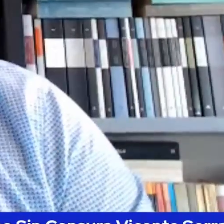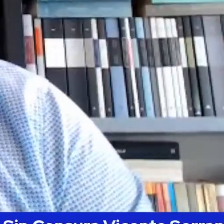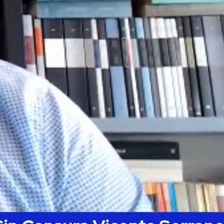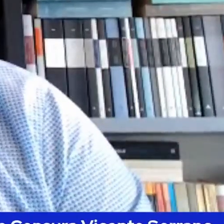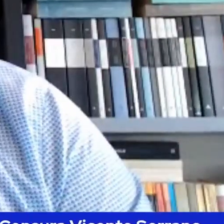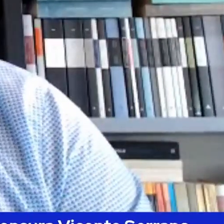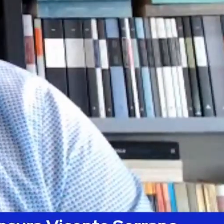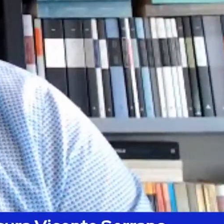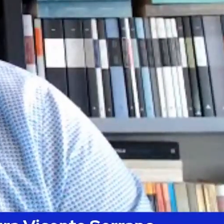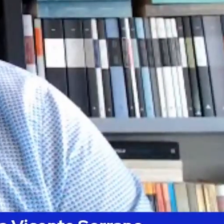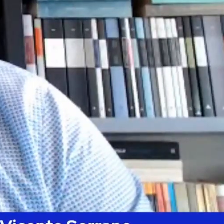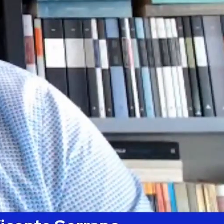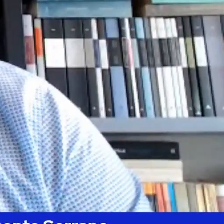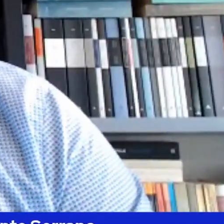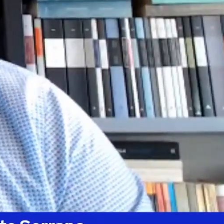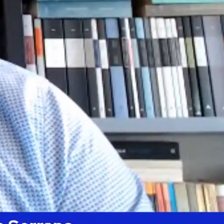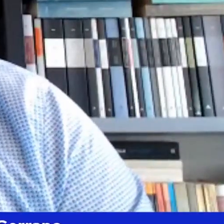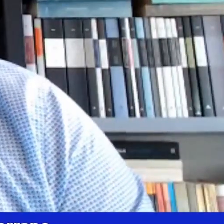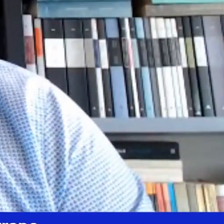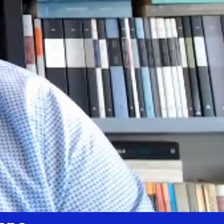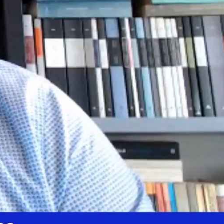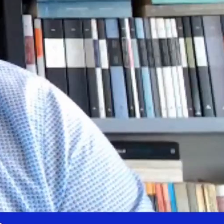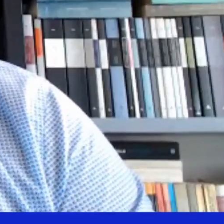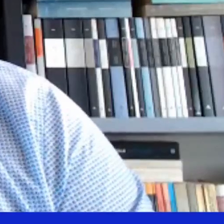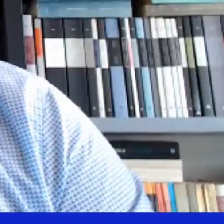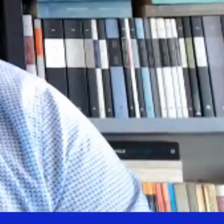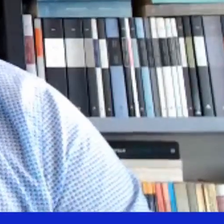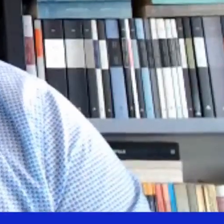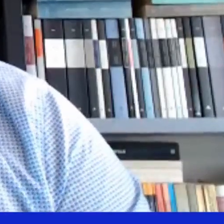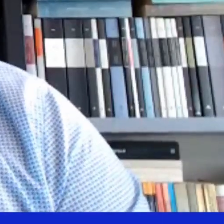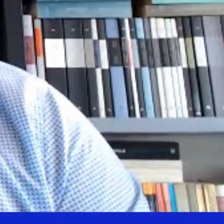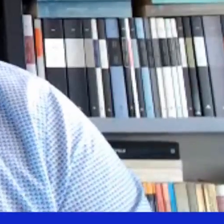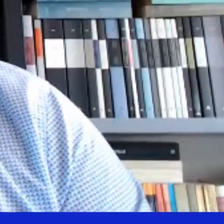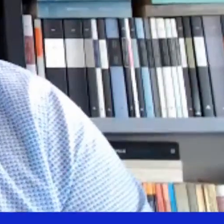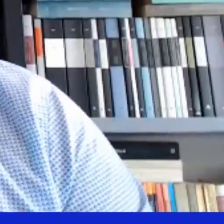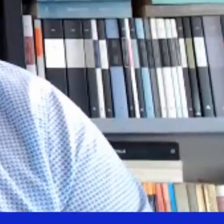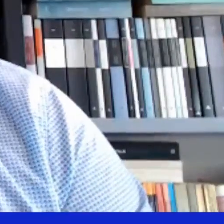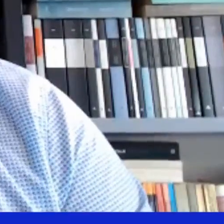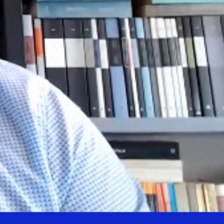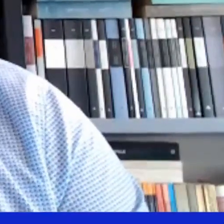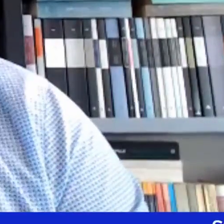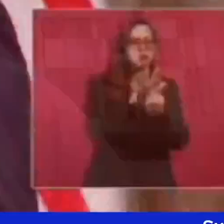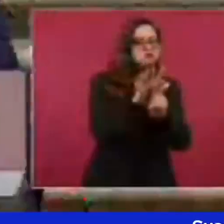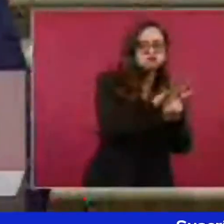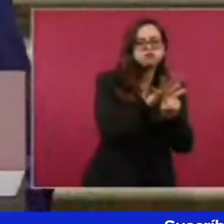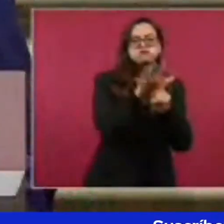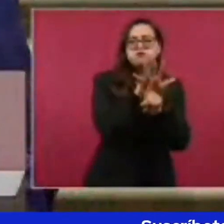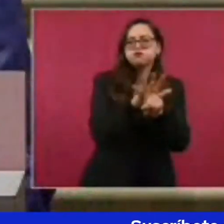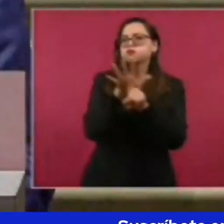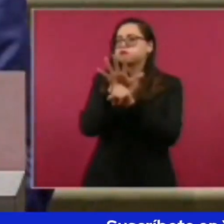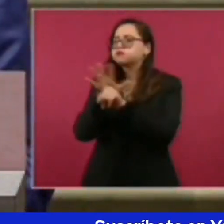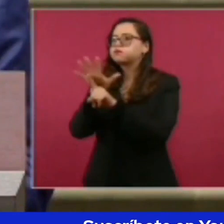bien la cumbre de los líderes de América del Norte al presidente López Obrador. Se ha estado hablando